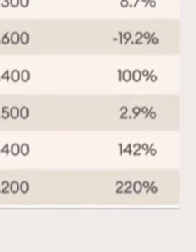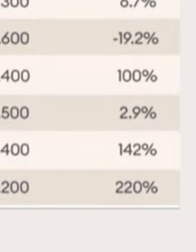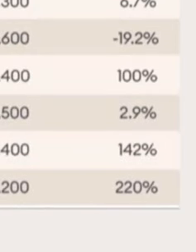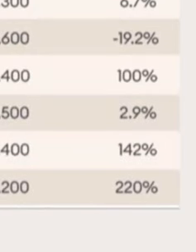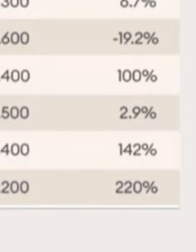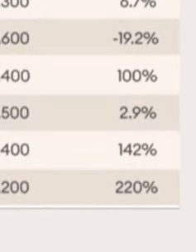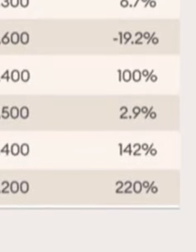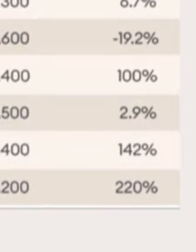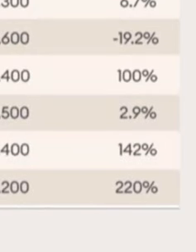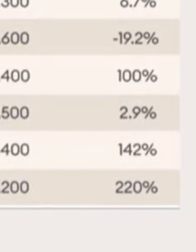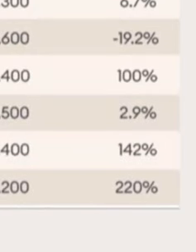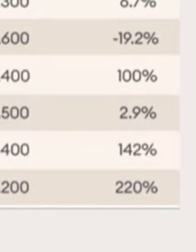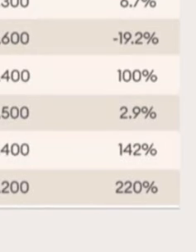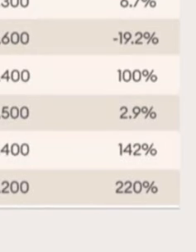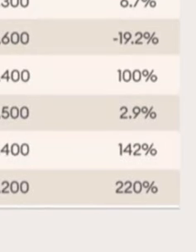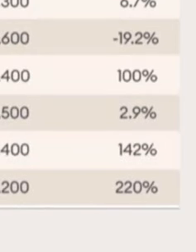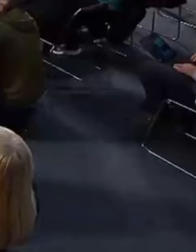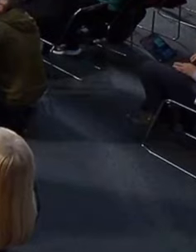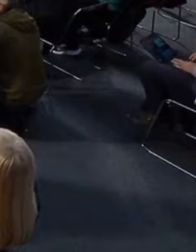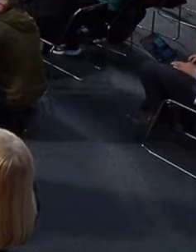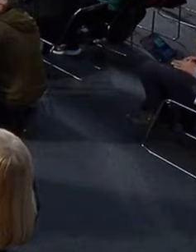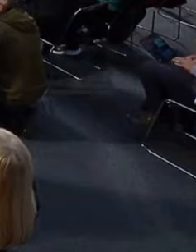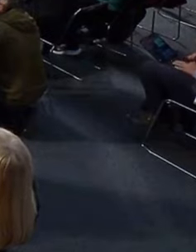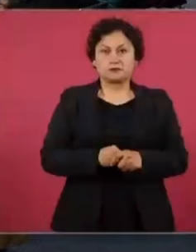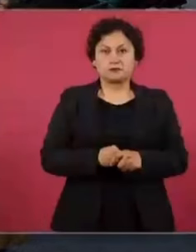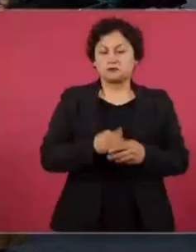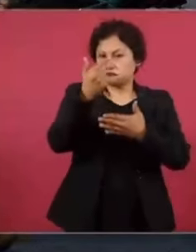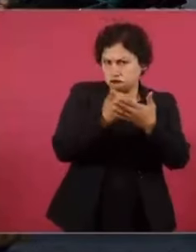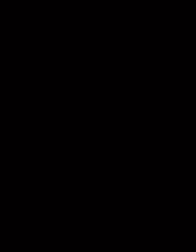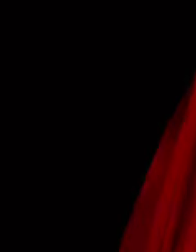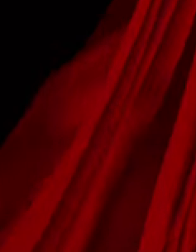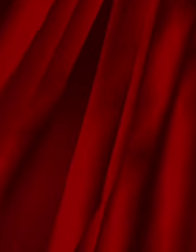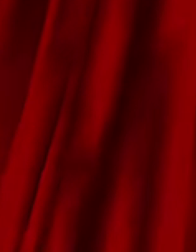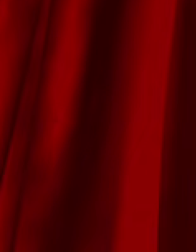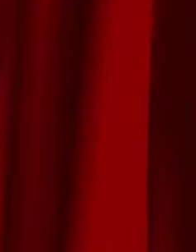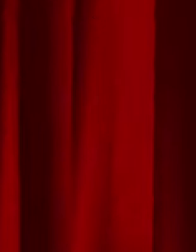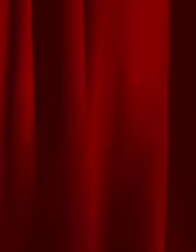Asunción c les parece op